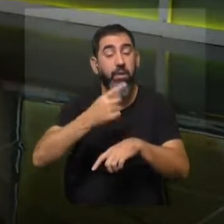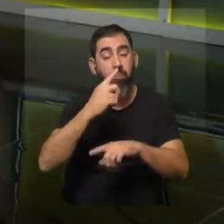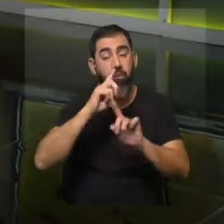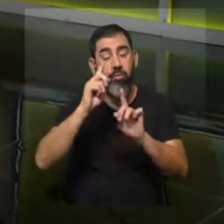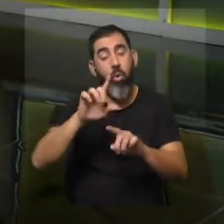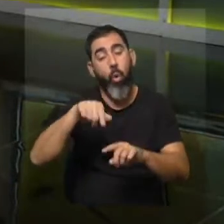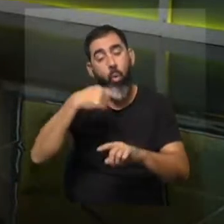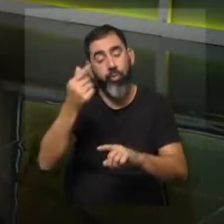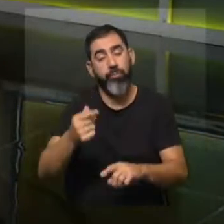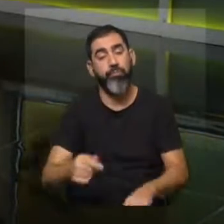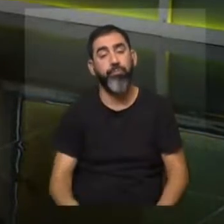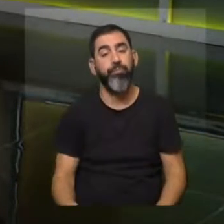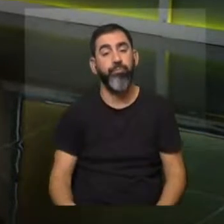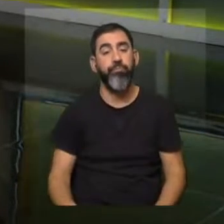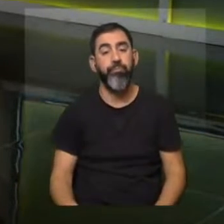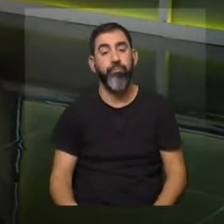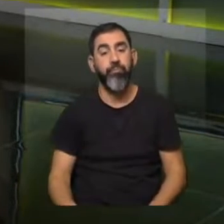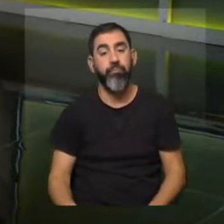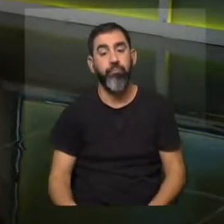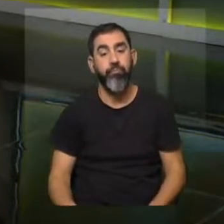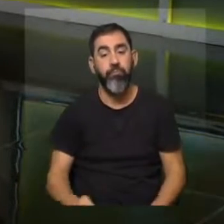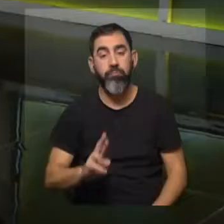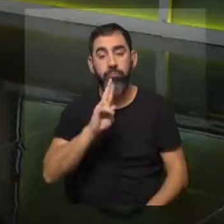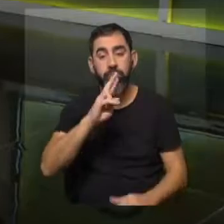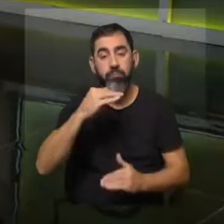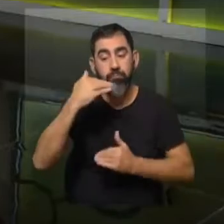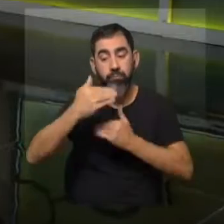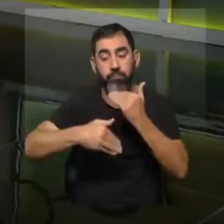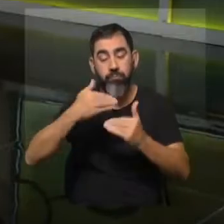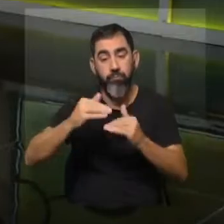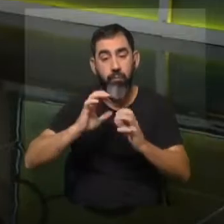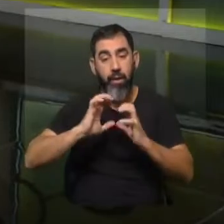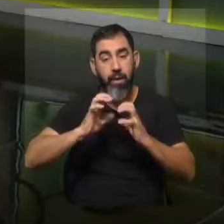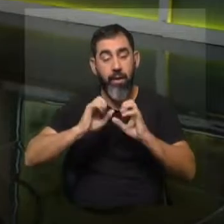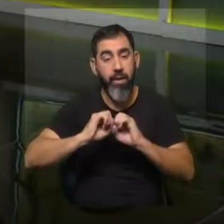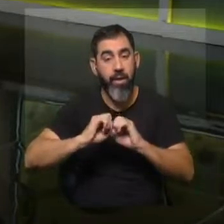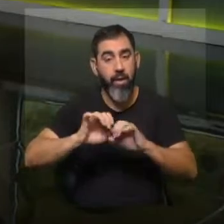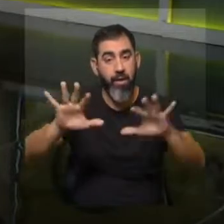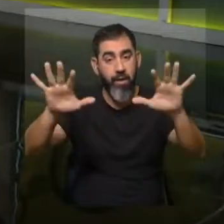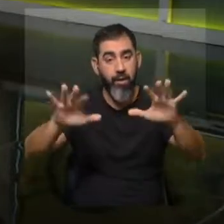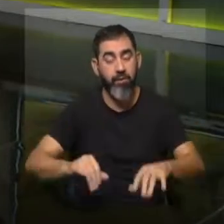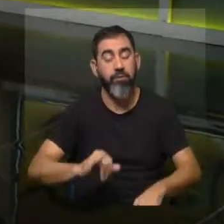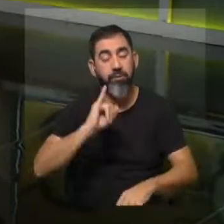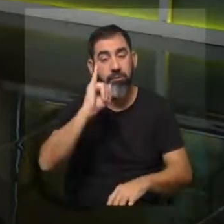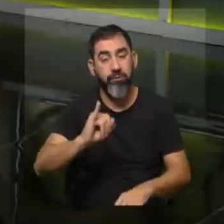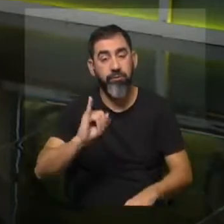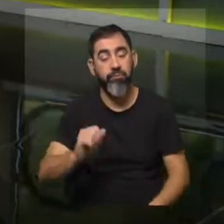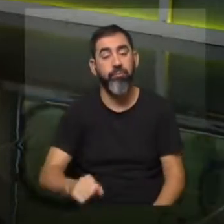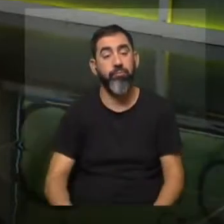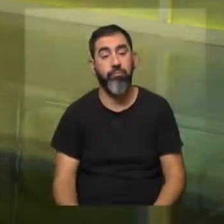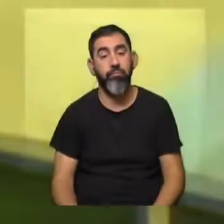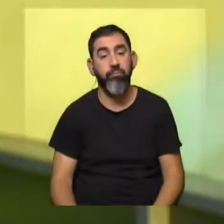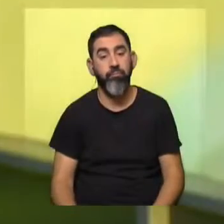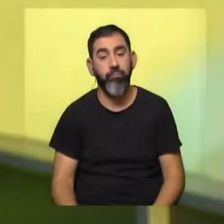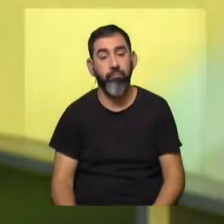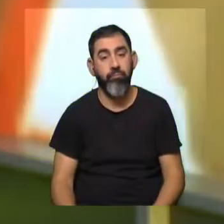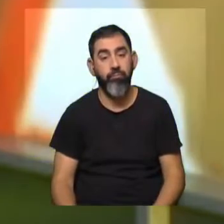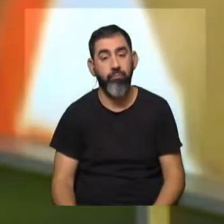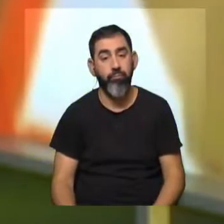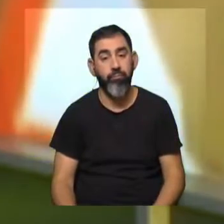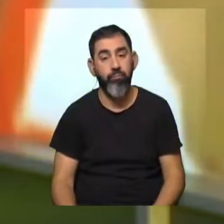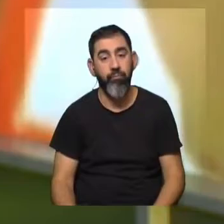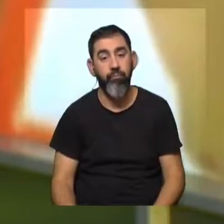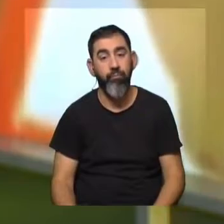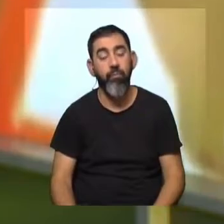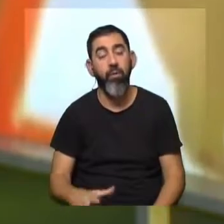a entrar en otro lado, son el resultado de este proceso, digamos, de liberación de energía. Sí, sí, sí. Correcto. Y hay huellas, ¿no? Vos